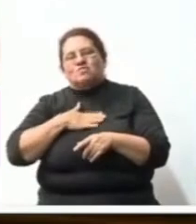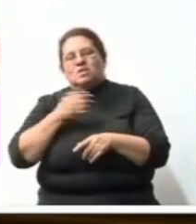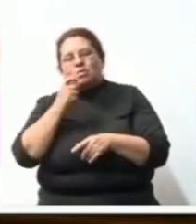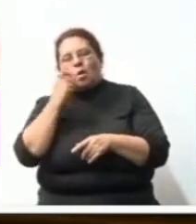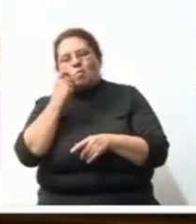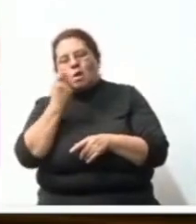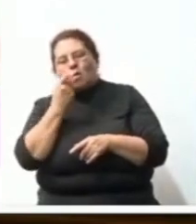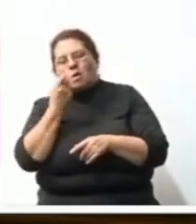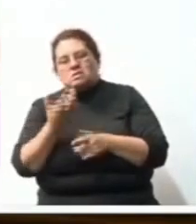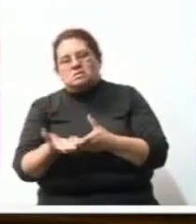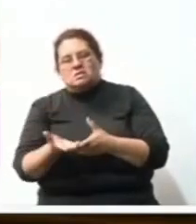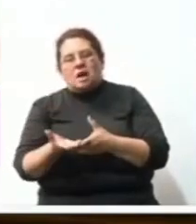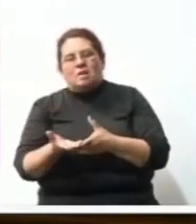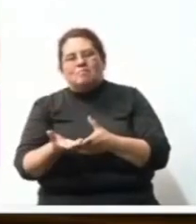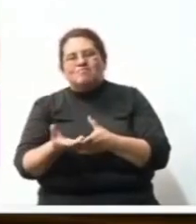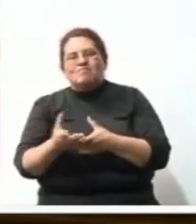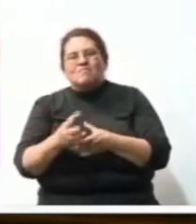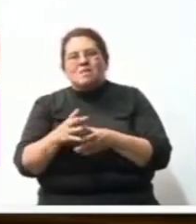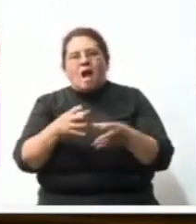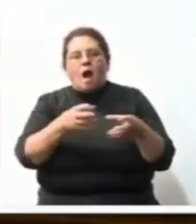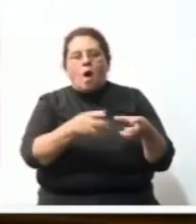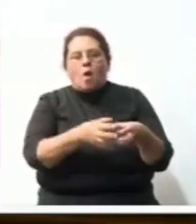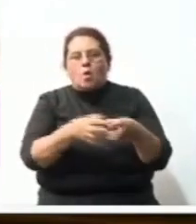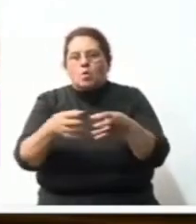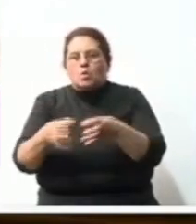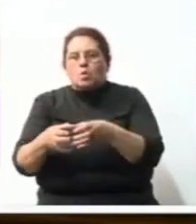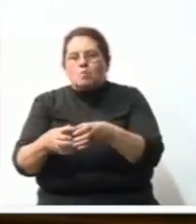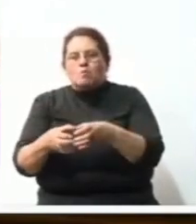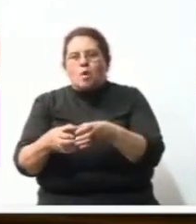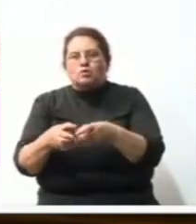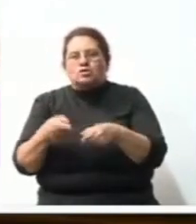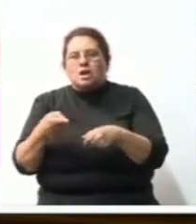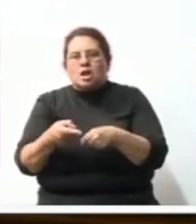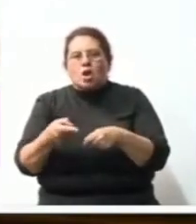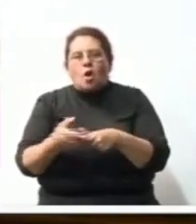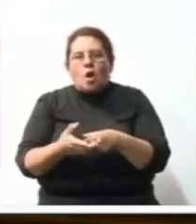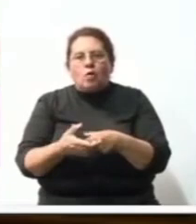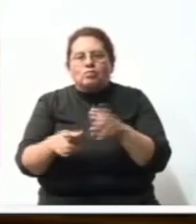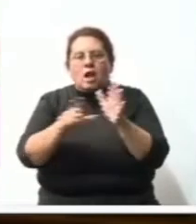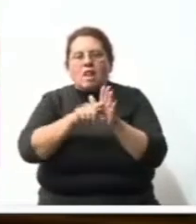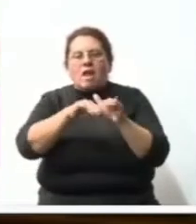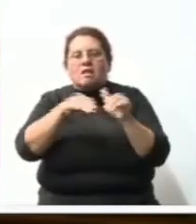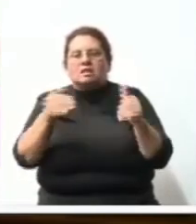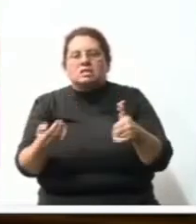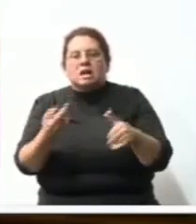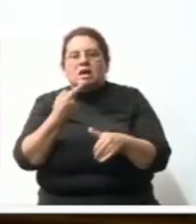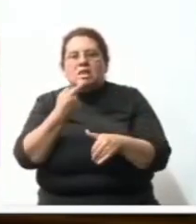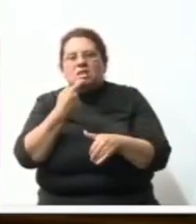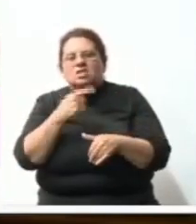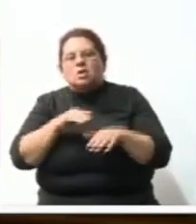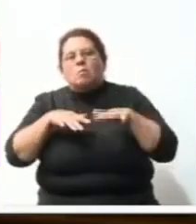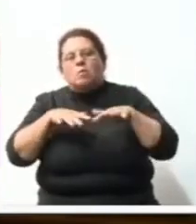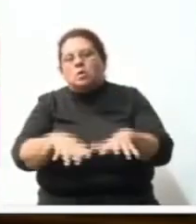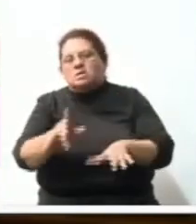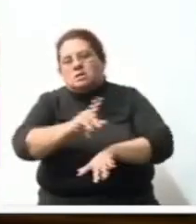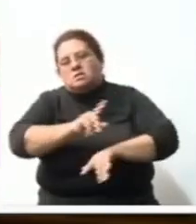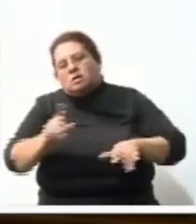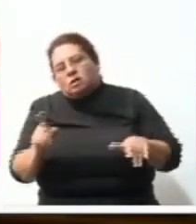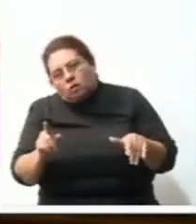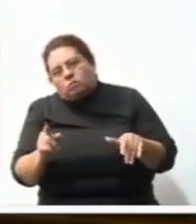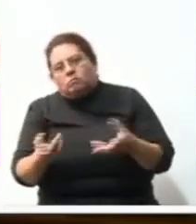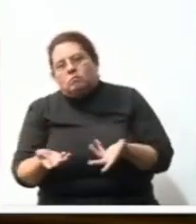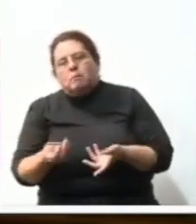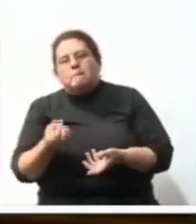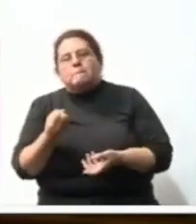me parece una vergüenza que haya sectores de la oposición que están en esta legislatura que se han dicho que no había que movilizarse porque nosotros